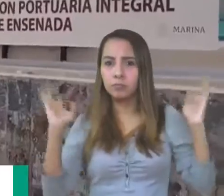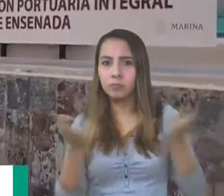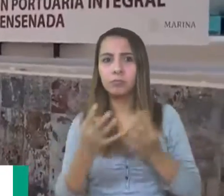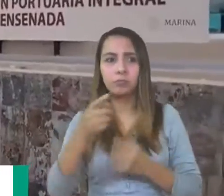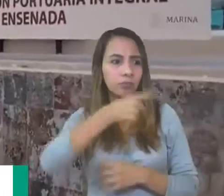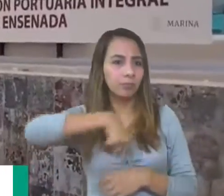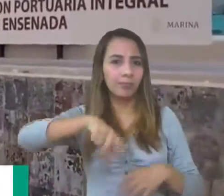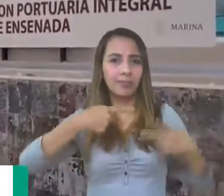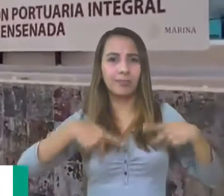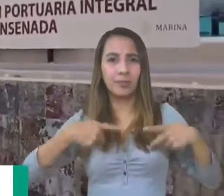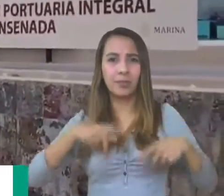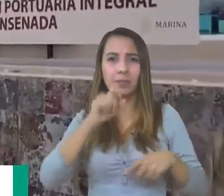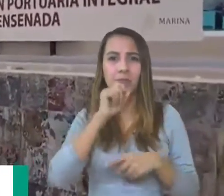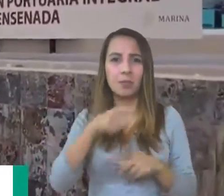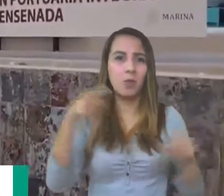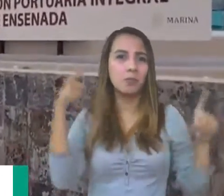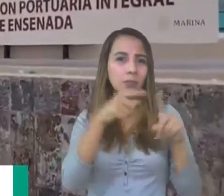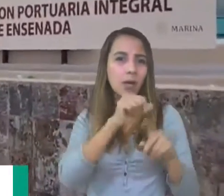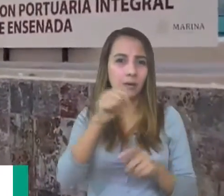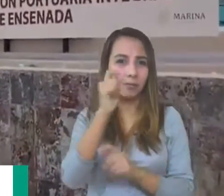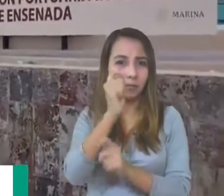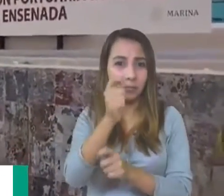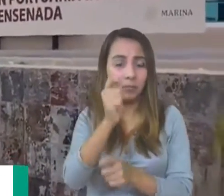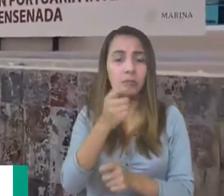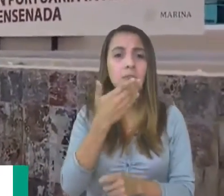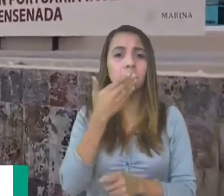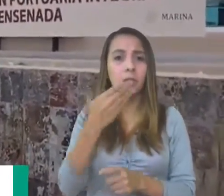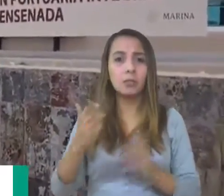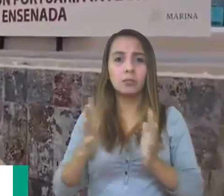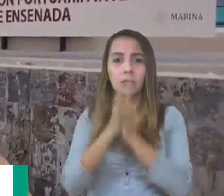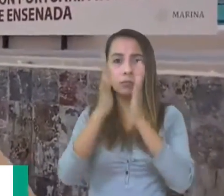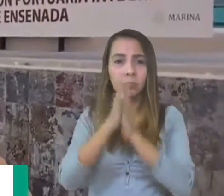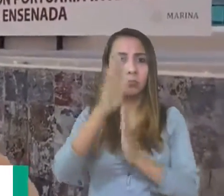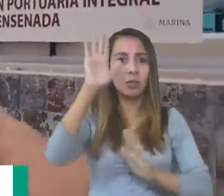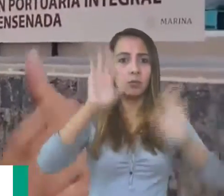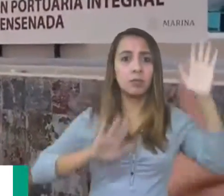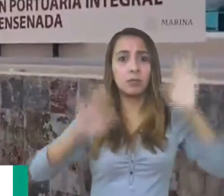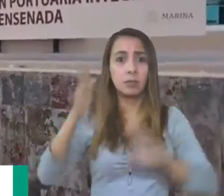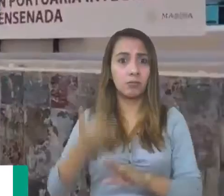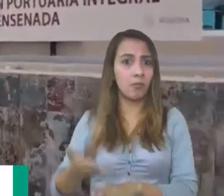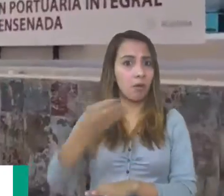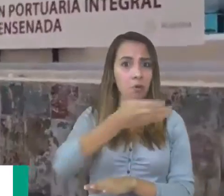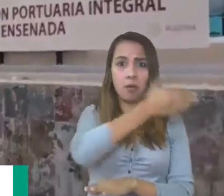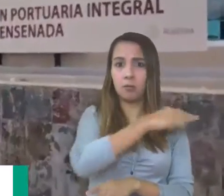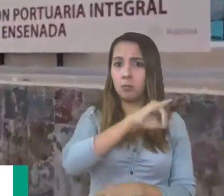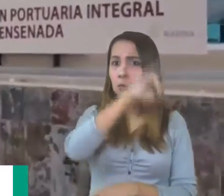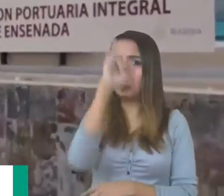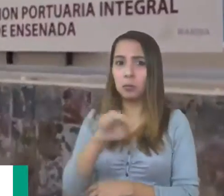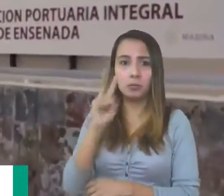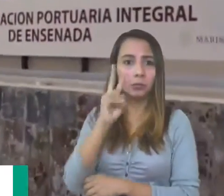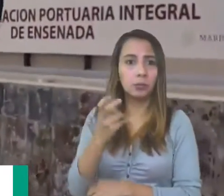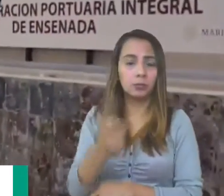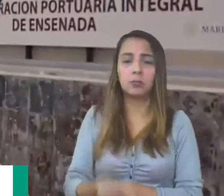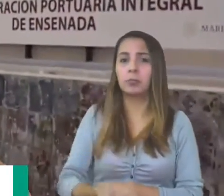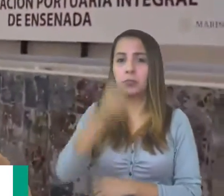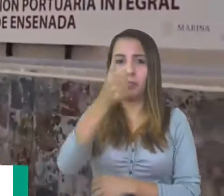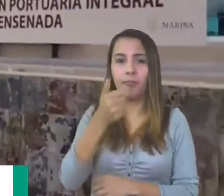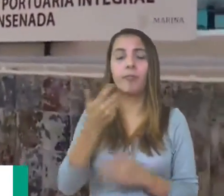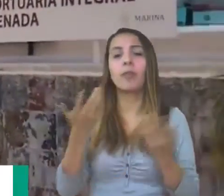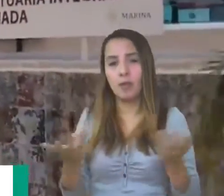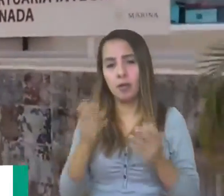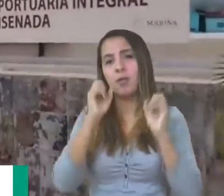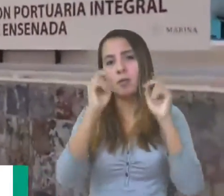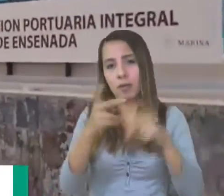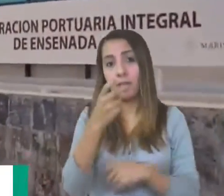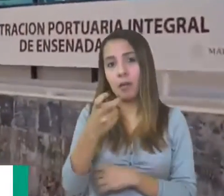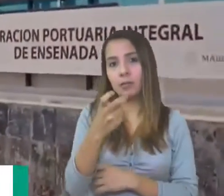que estaban involucradas en los temas y se vio buena participación, que nunca la habíamos visto con otros directores. Es lo que podemos destacar.